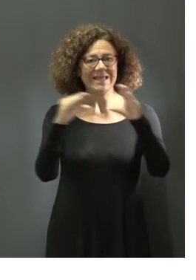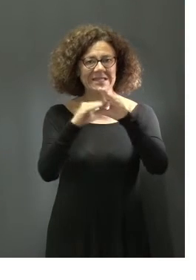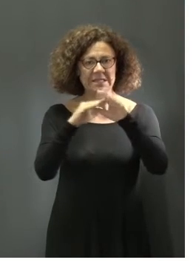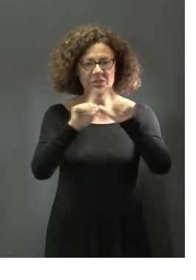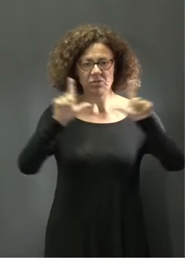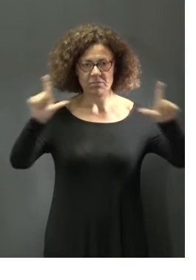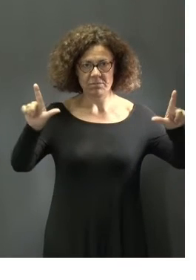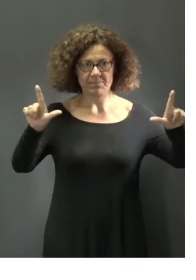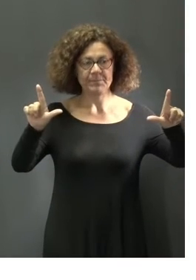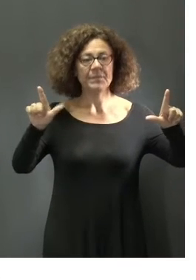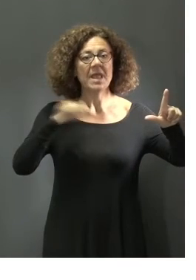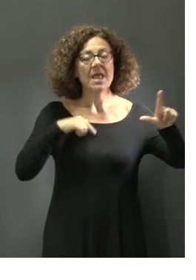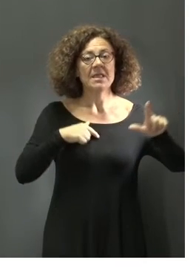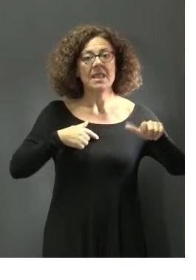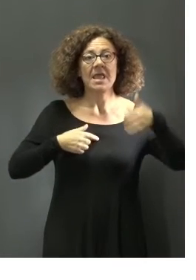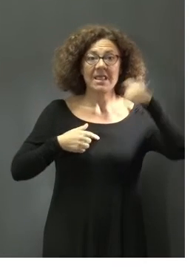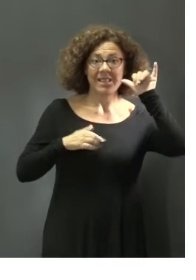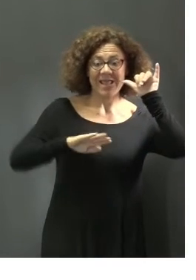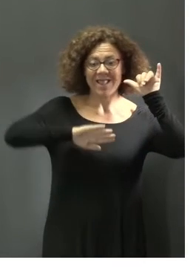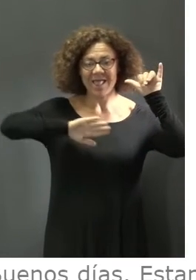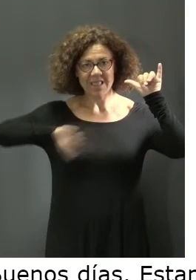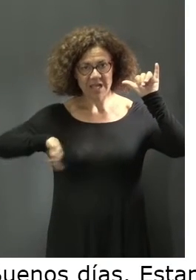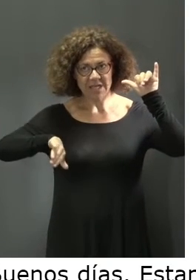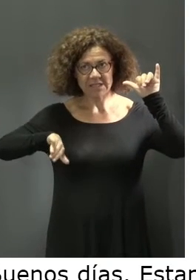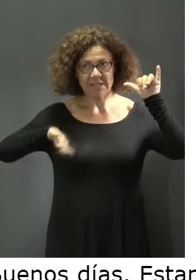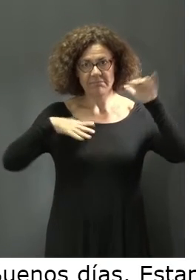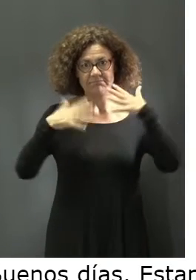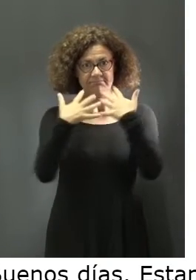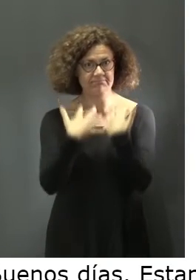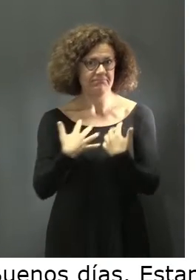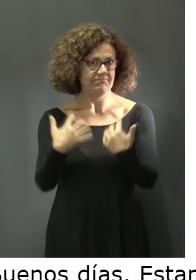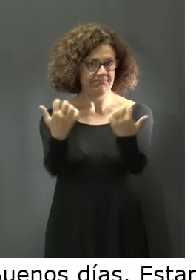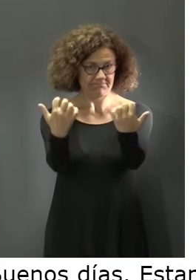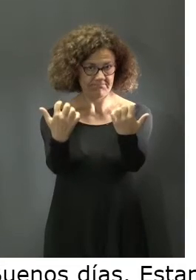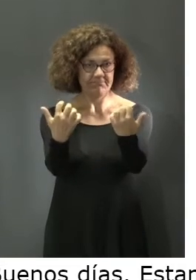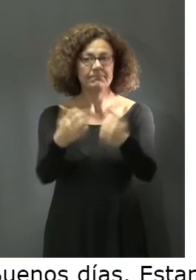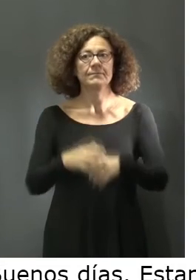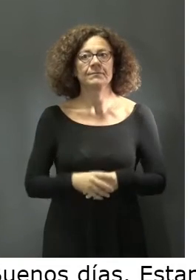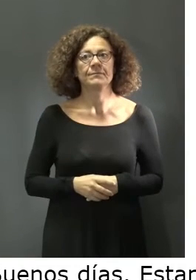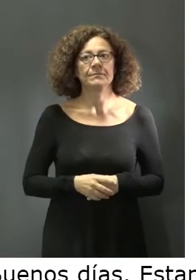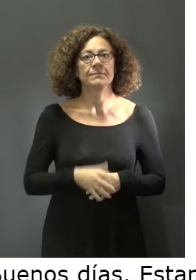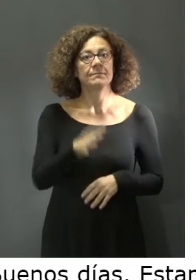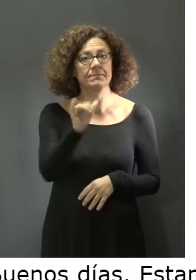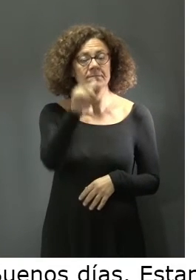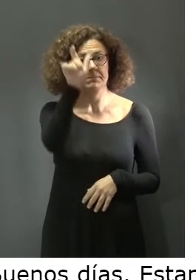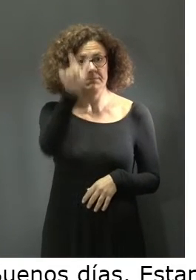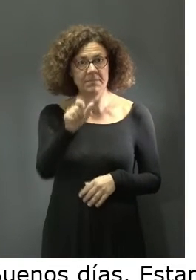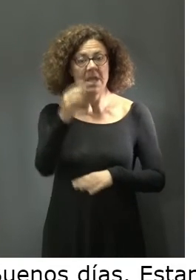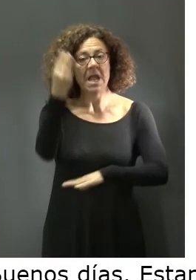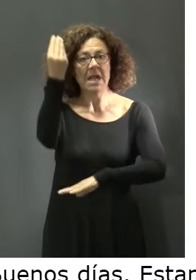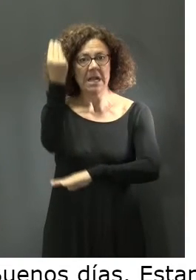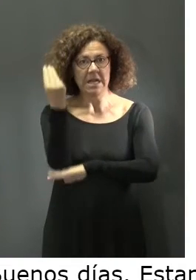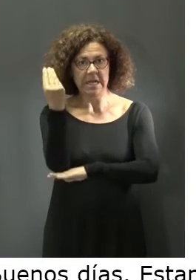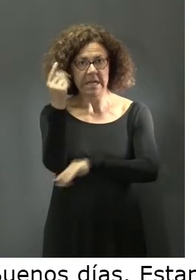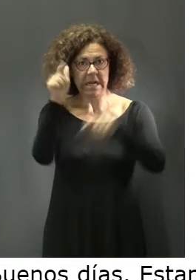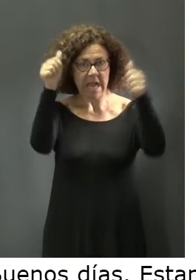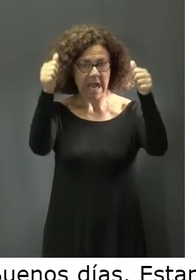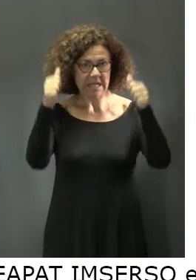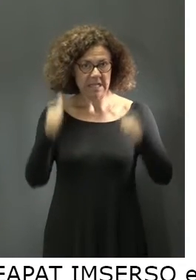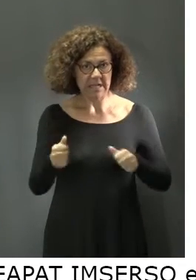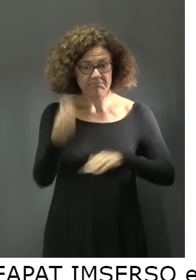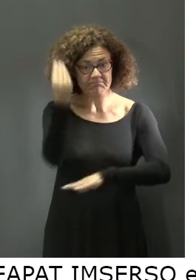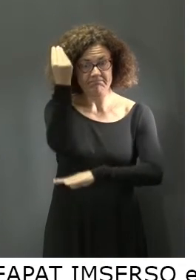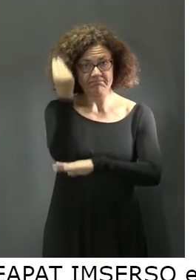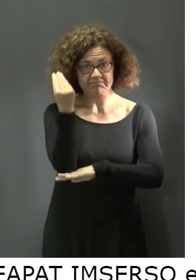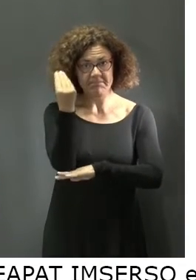centro. De izquierda a derecha, desde el punto de vista del espectador, tenemos un cartel